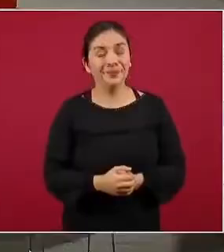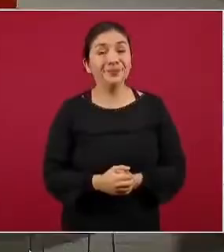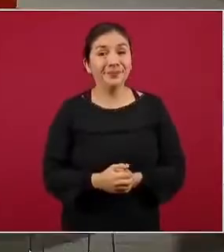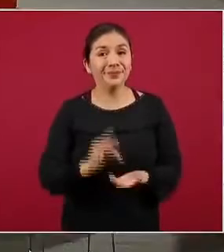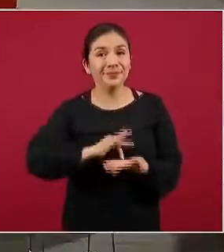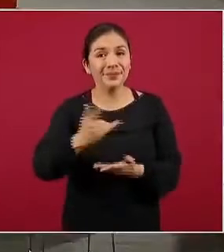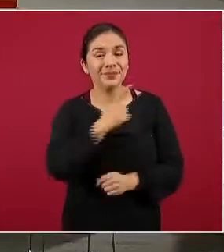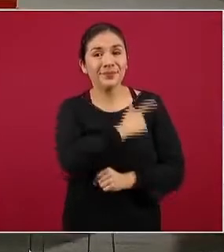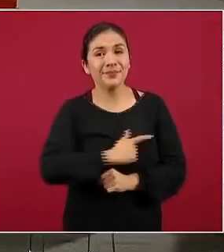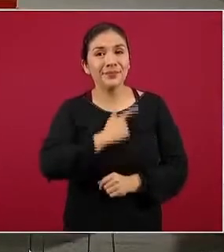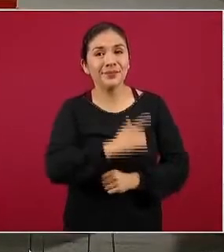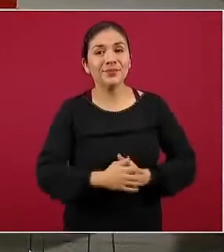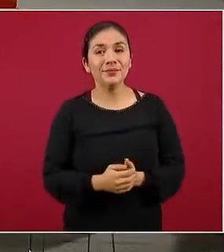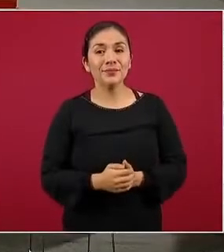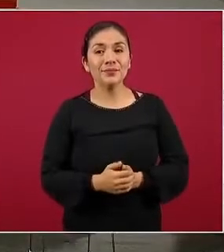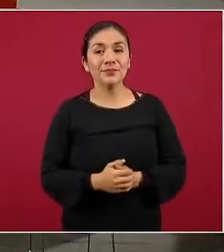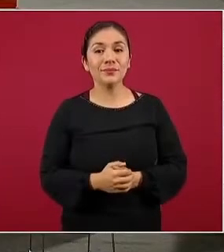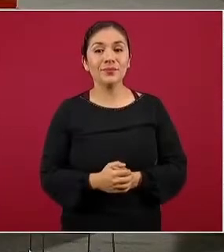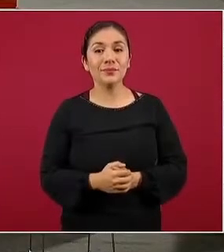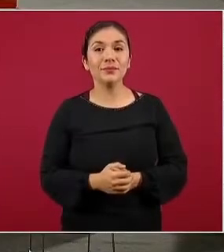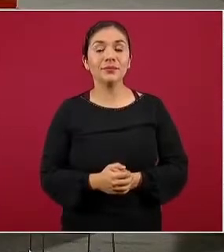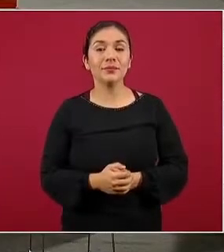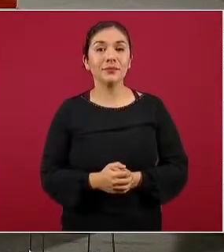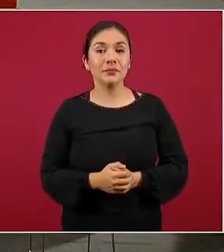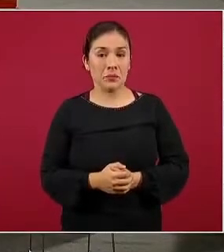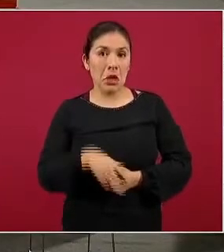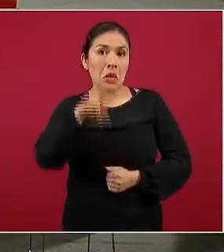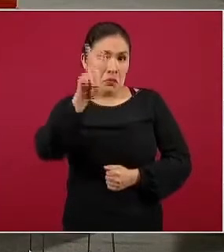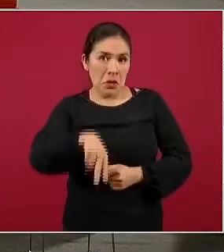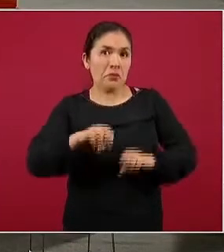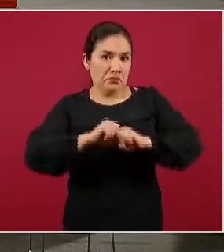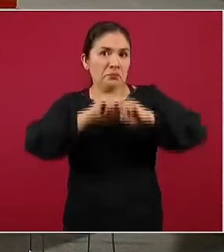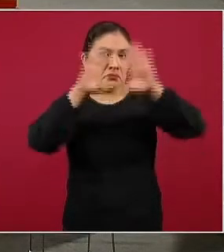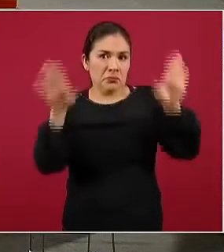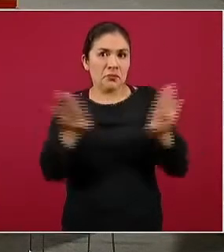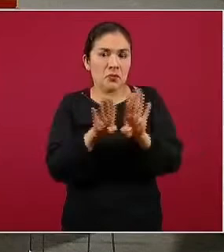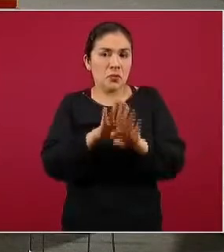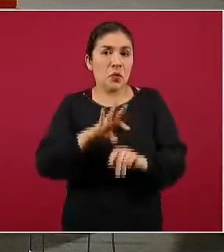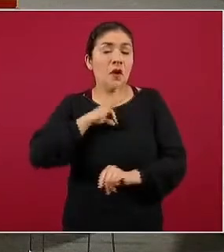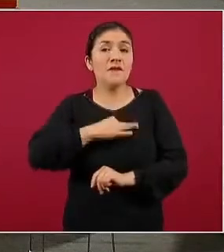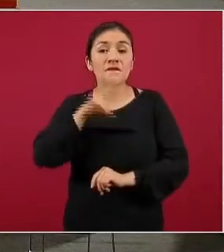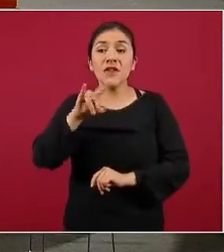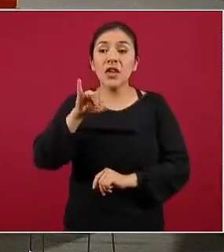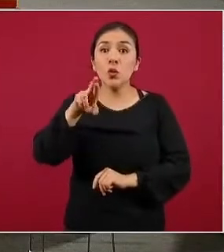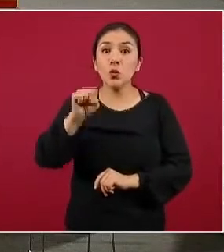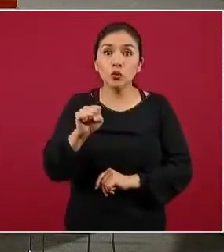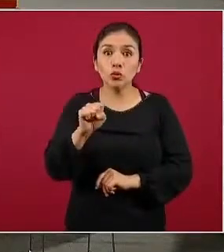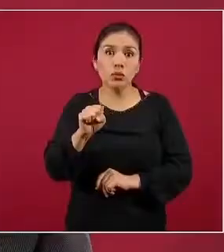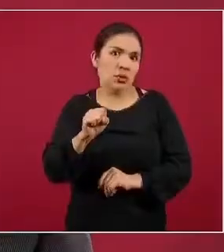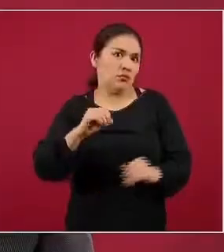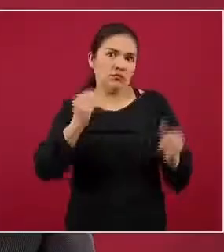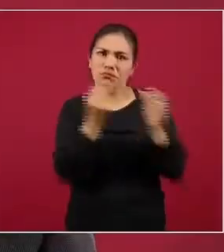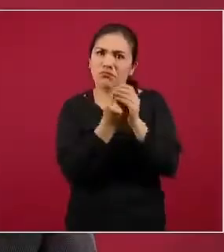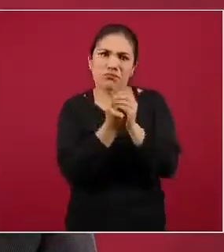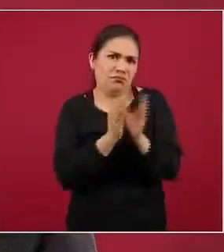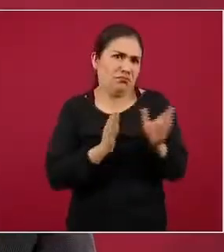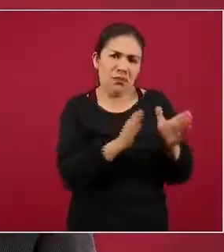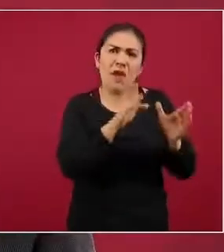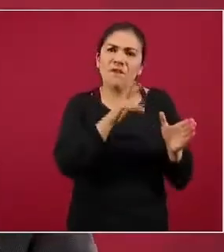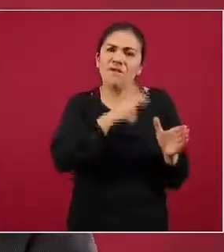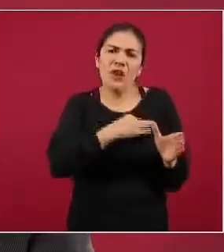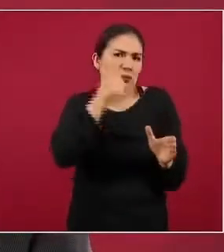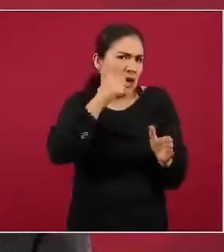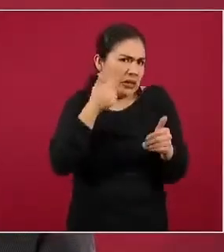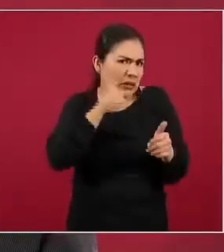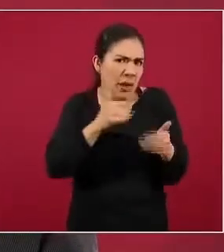gusto. Bueno, es bastante claro el punto. Los virus son virus y siempre serán virus. Las bacterias, que